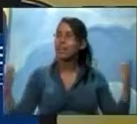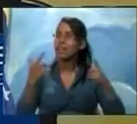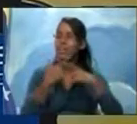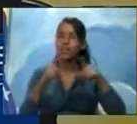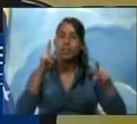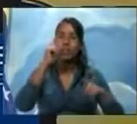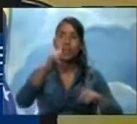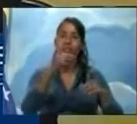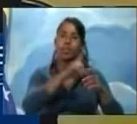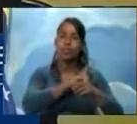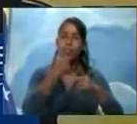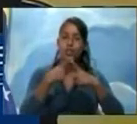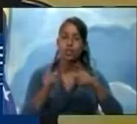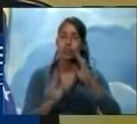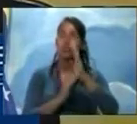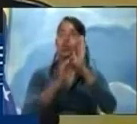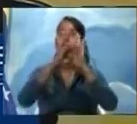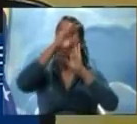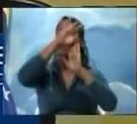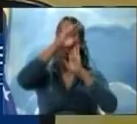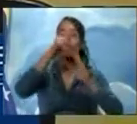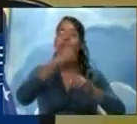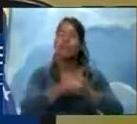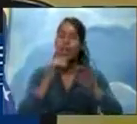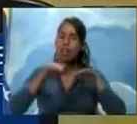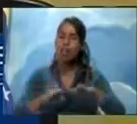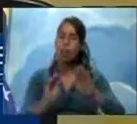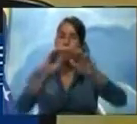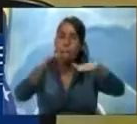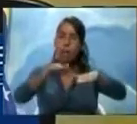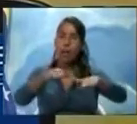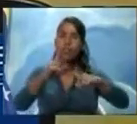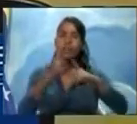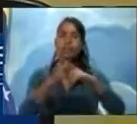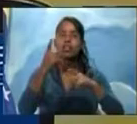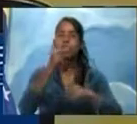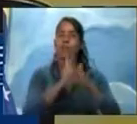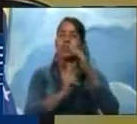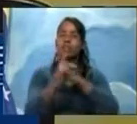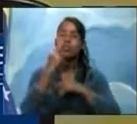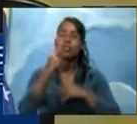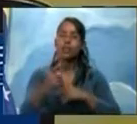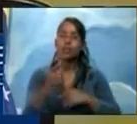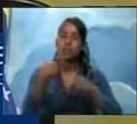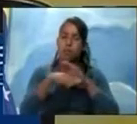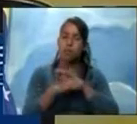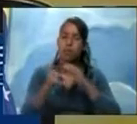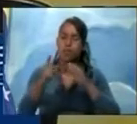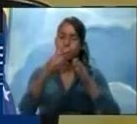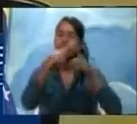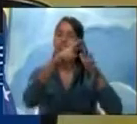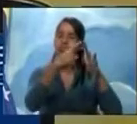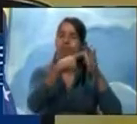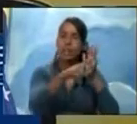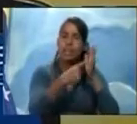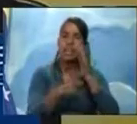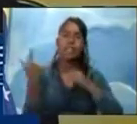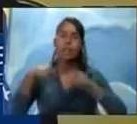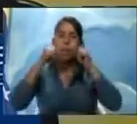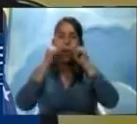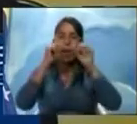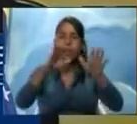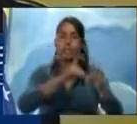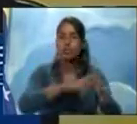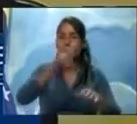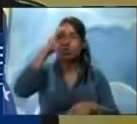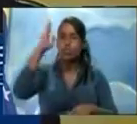una de la otra, subían del mar. Tenemos tres versículos acá que vamos a ir desglosando y tenemos la bendición de